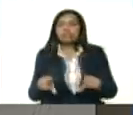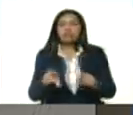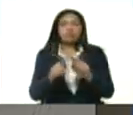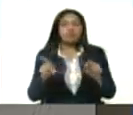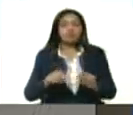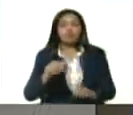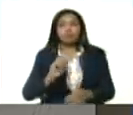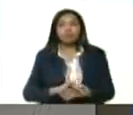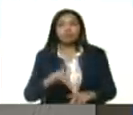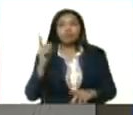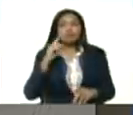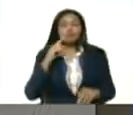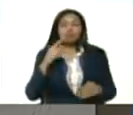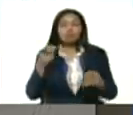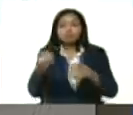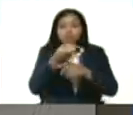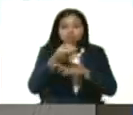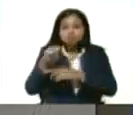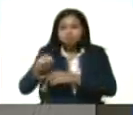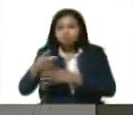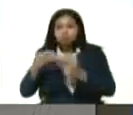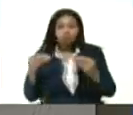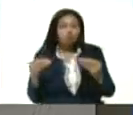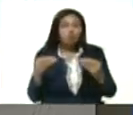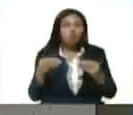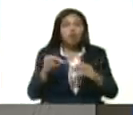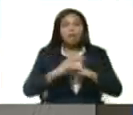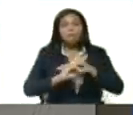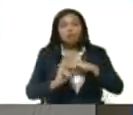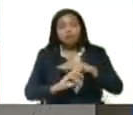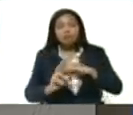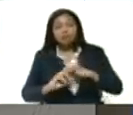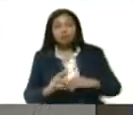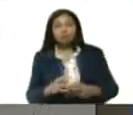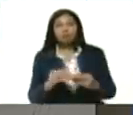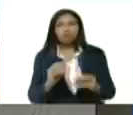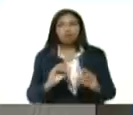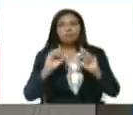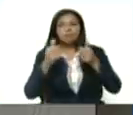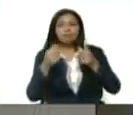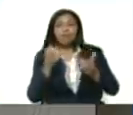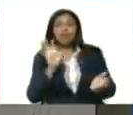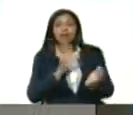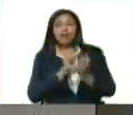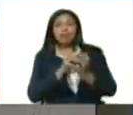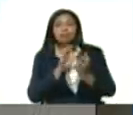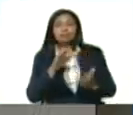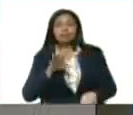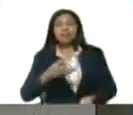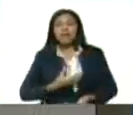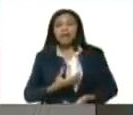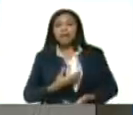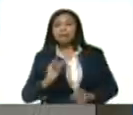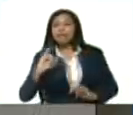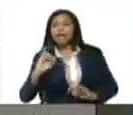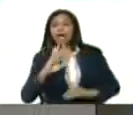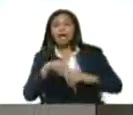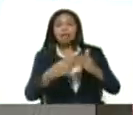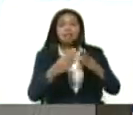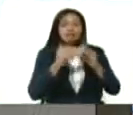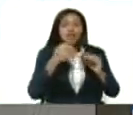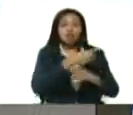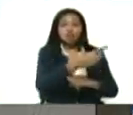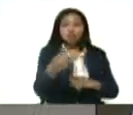que peinar todo el municipio de Maneiro, todos, desde la cabeza de la alcaldía, desde la alcaldía misma, hasta todos